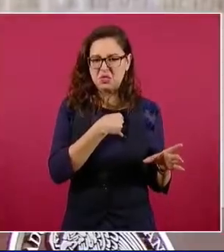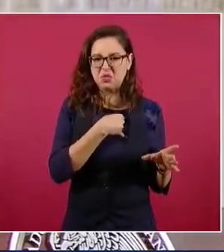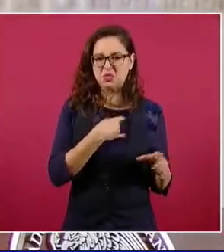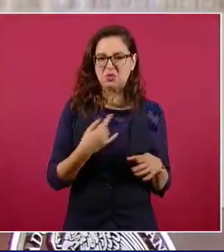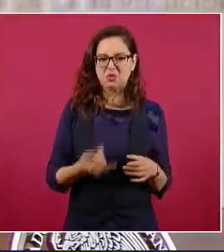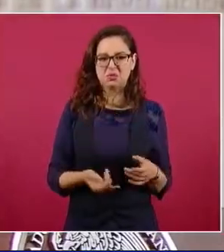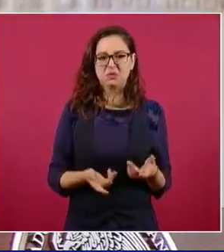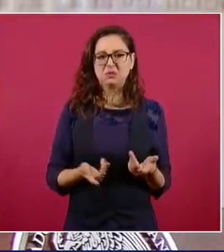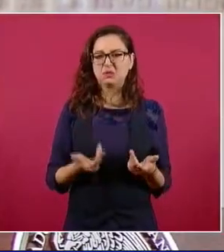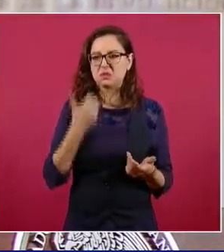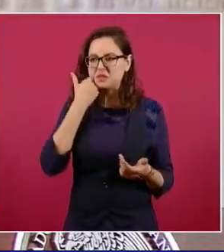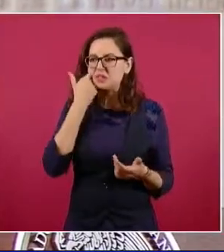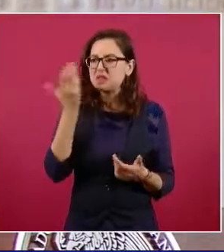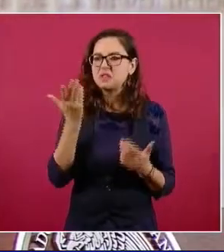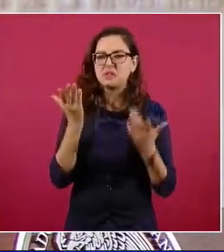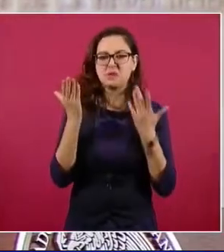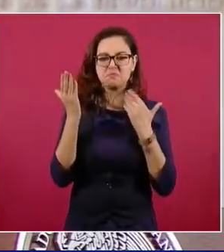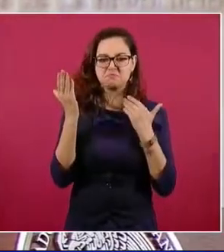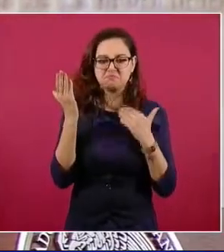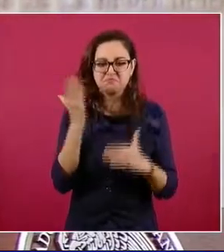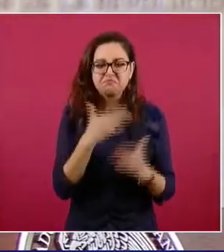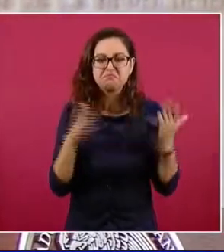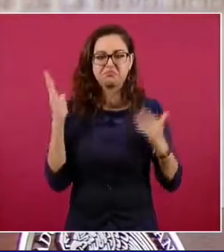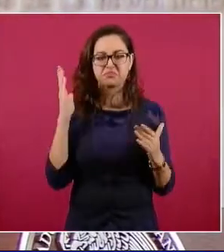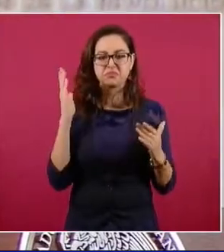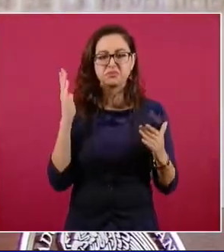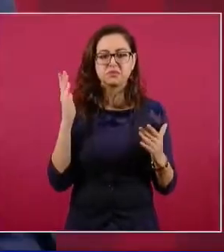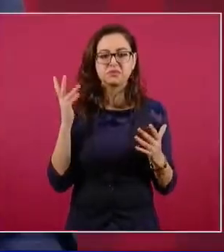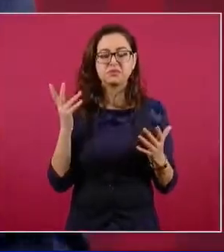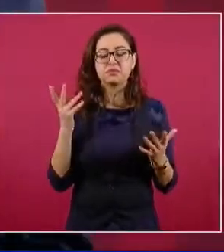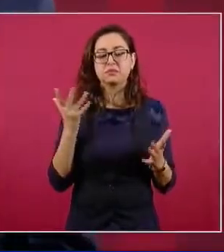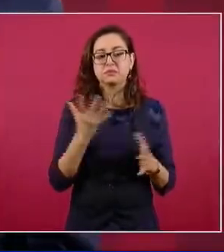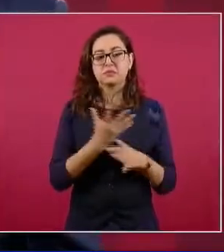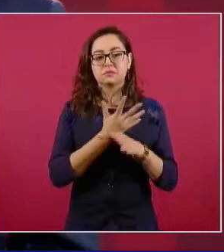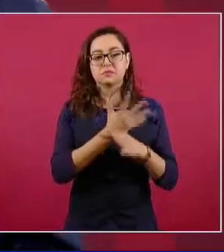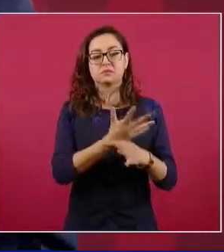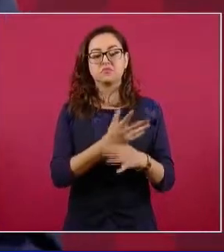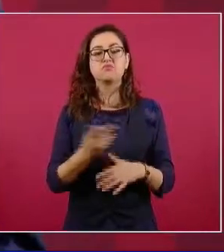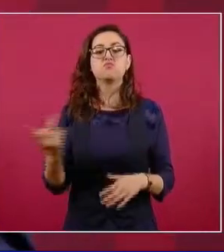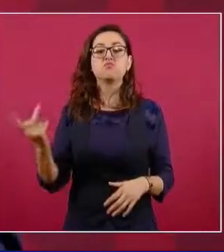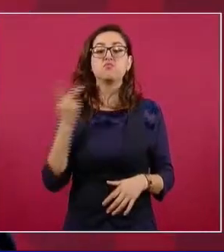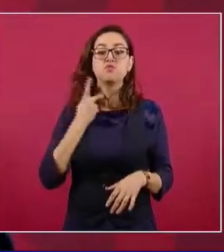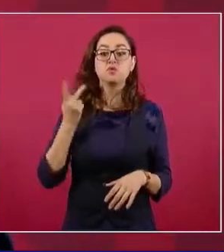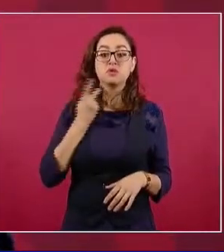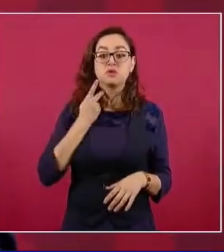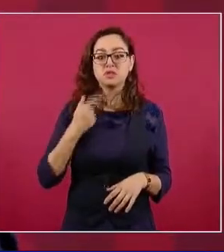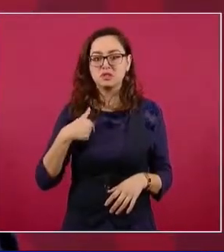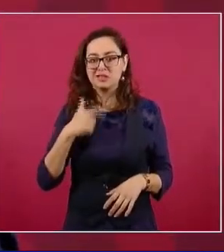los que en política decían: me voy a colar,